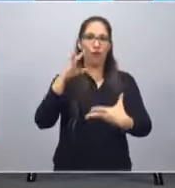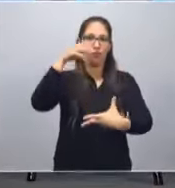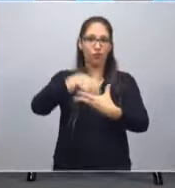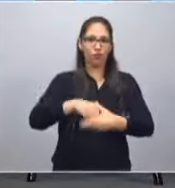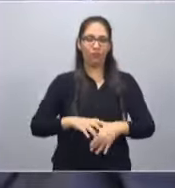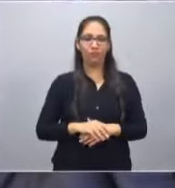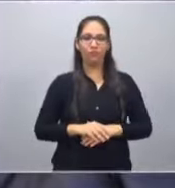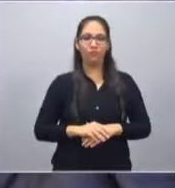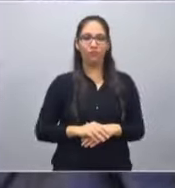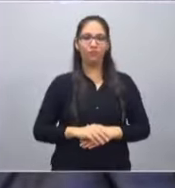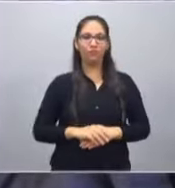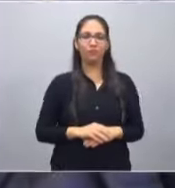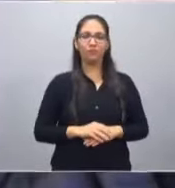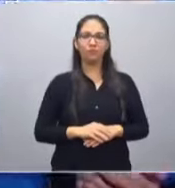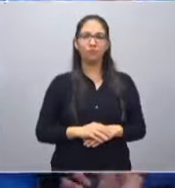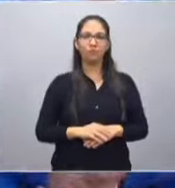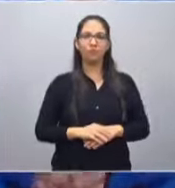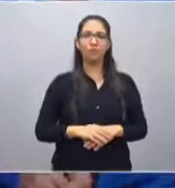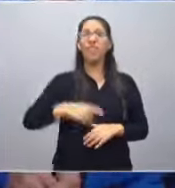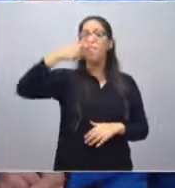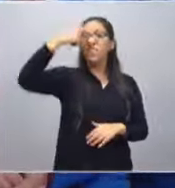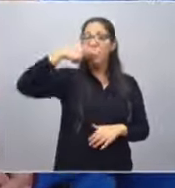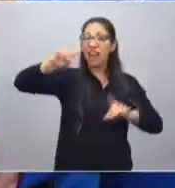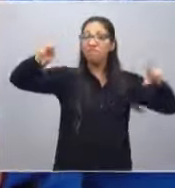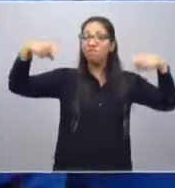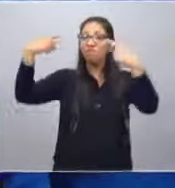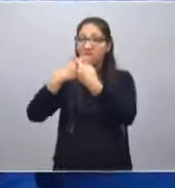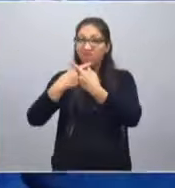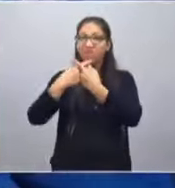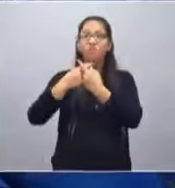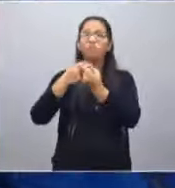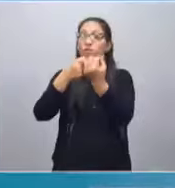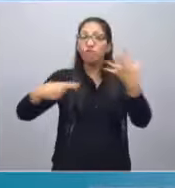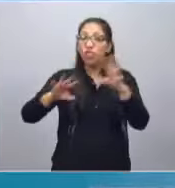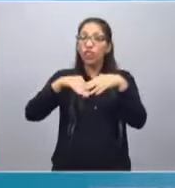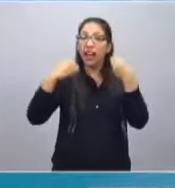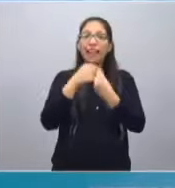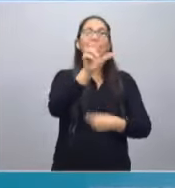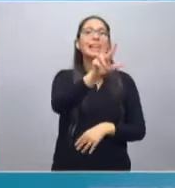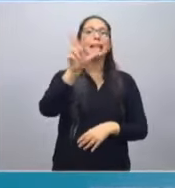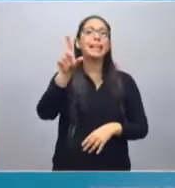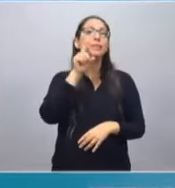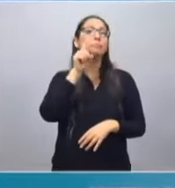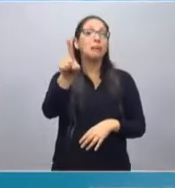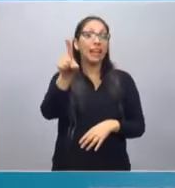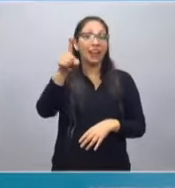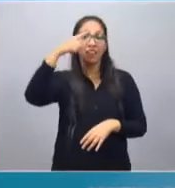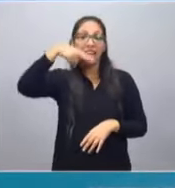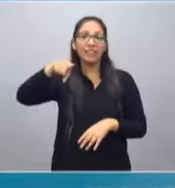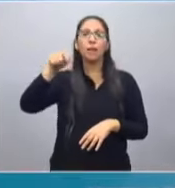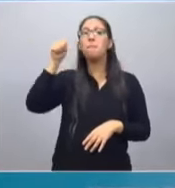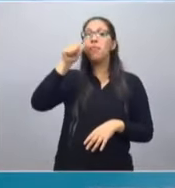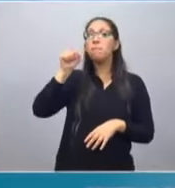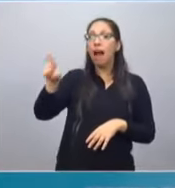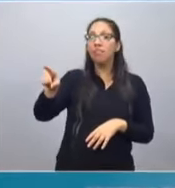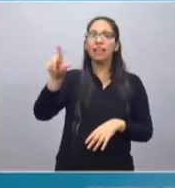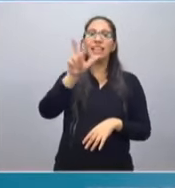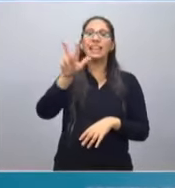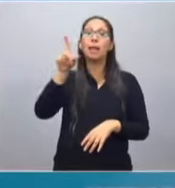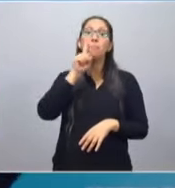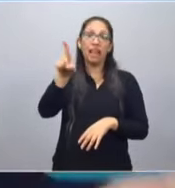inscriptos y llegaron a la final 33,000 finalistas Y eso también es un récord histórico en mar del plata 33,000